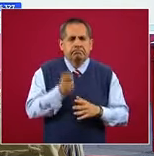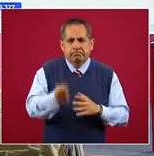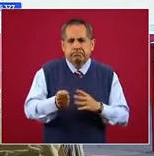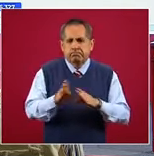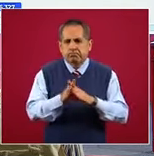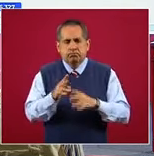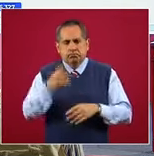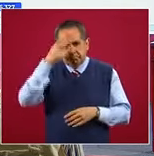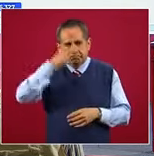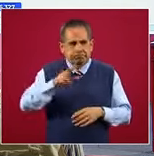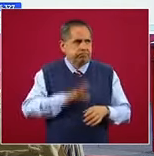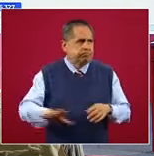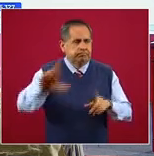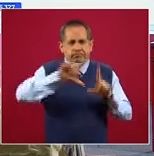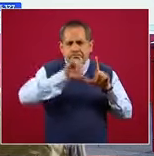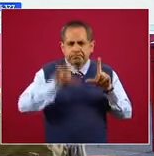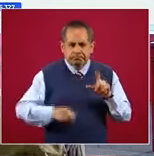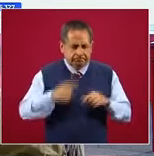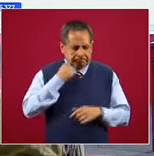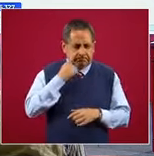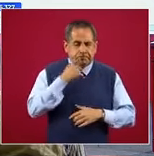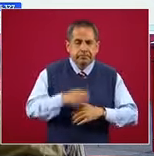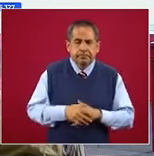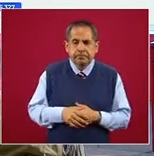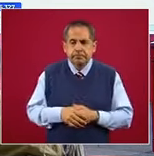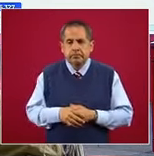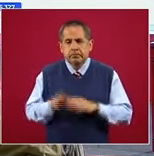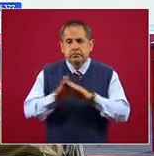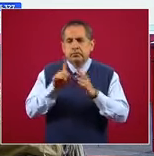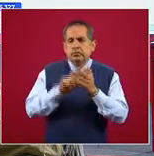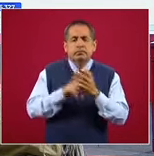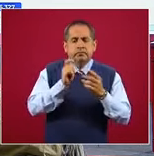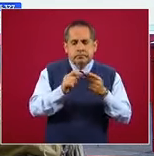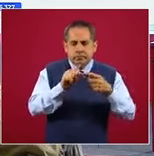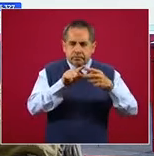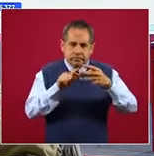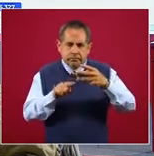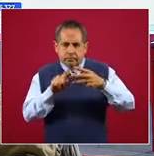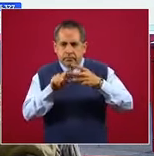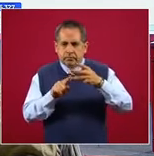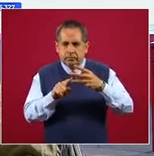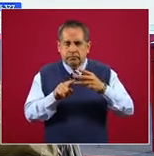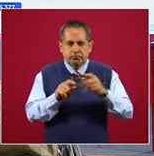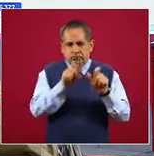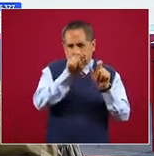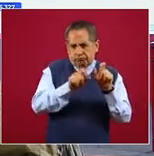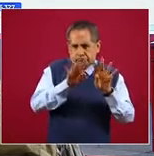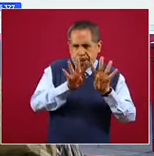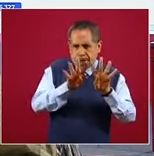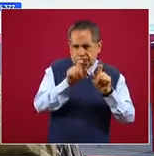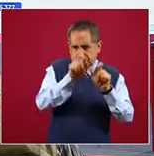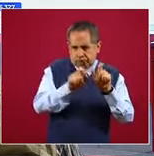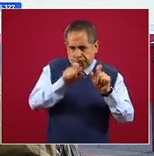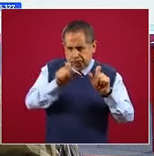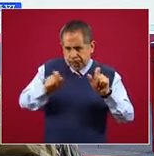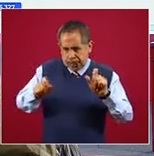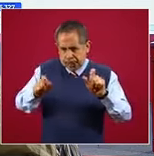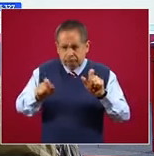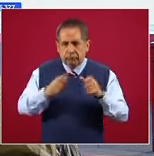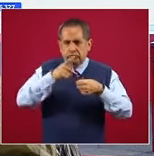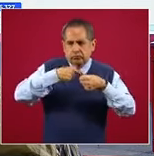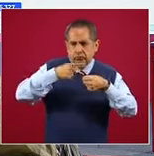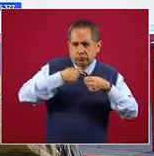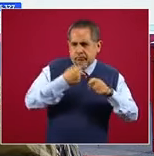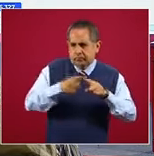epidemia en México. Pueden ver ustedes que el gráfico está básicamente compuesto por barras, ¿no?, que tienen diferentes colores, son